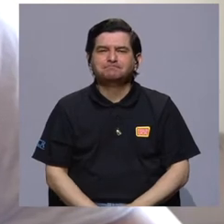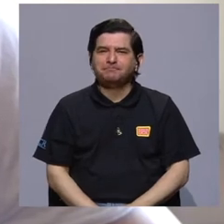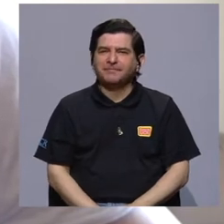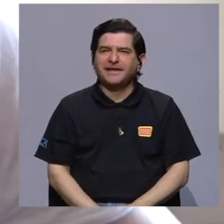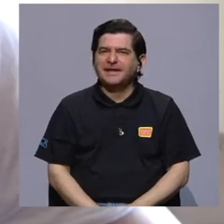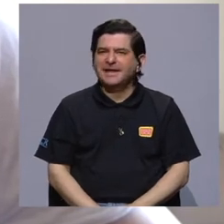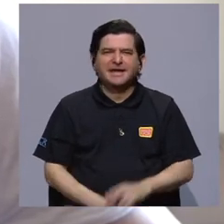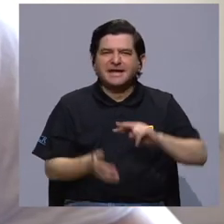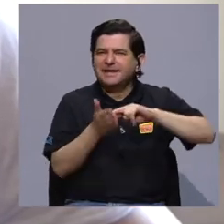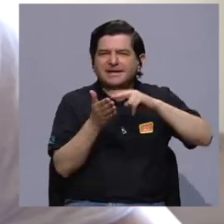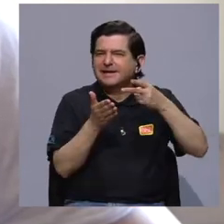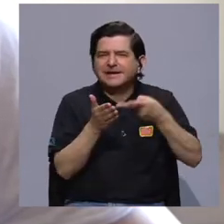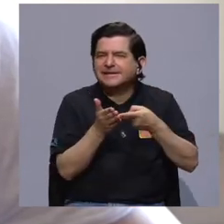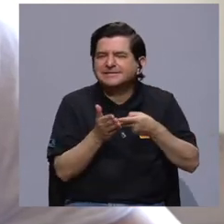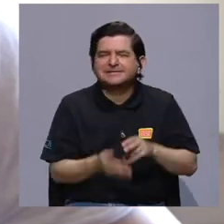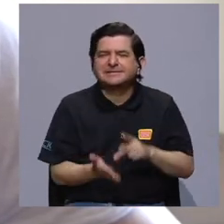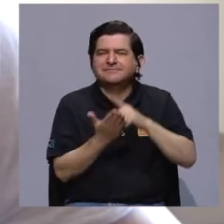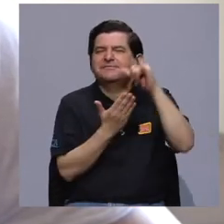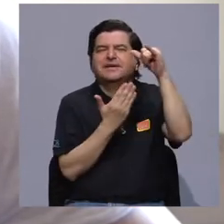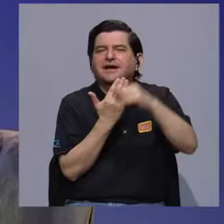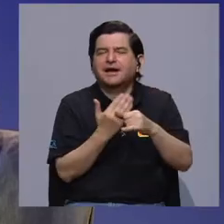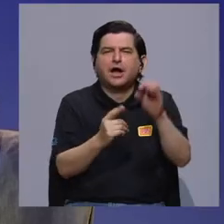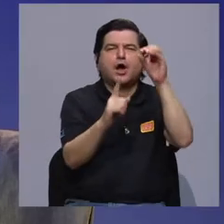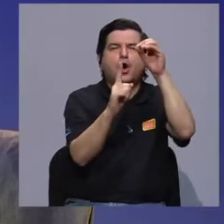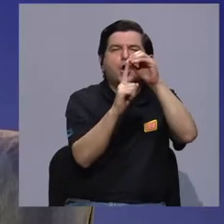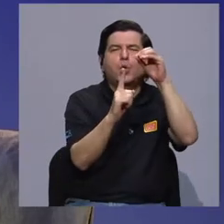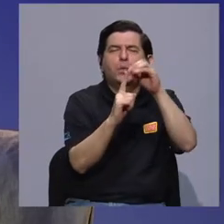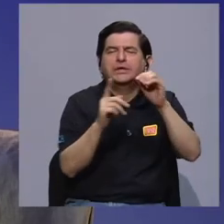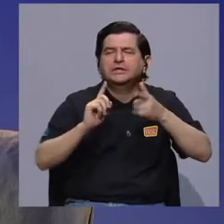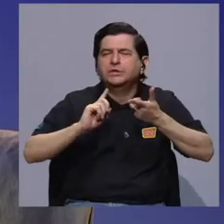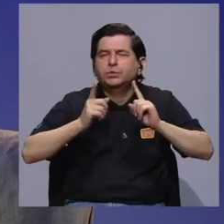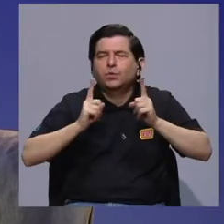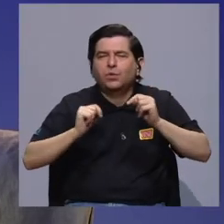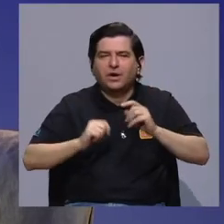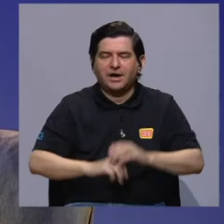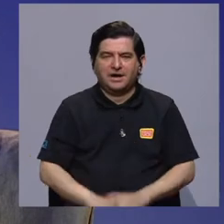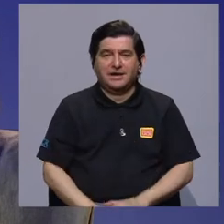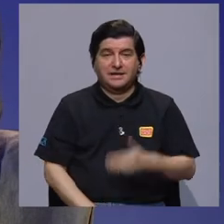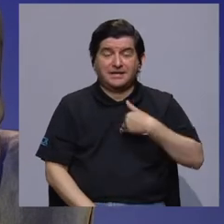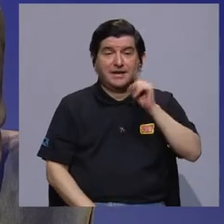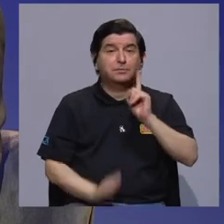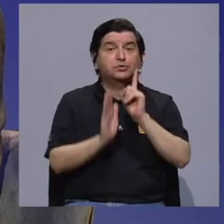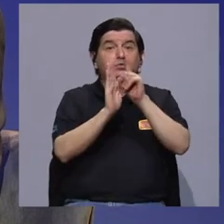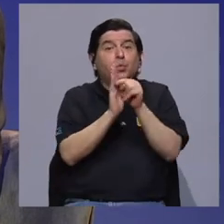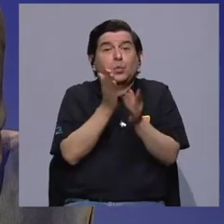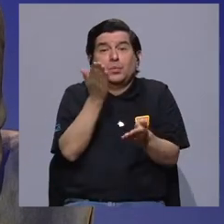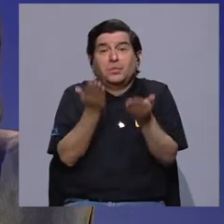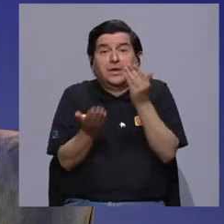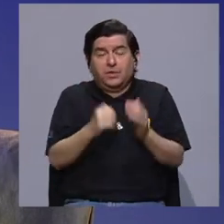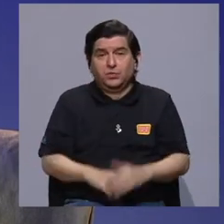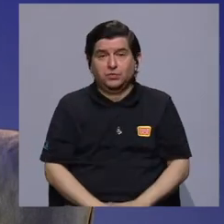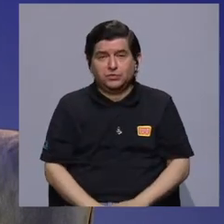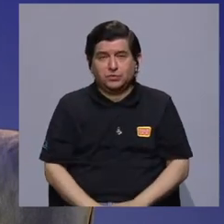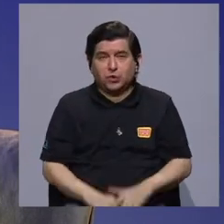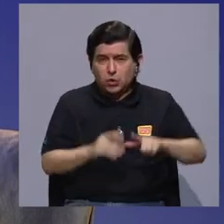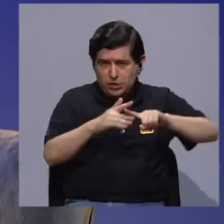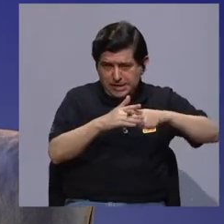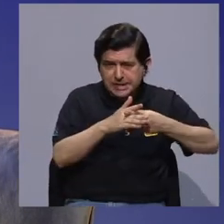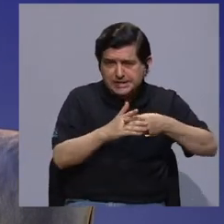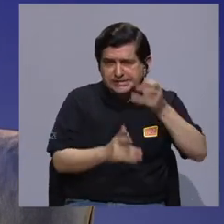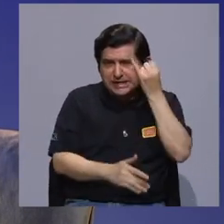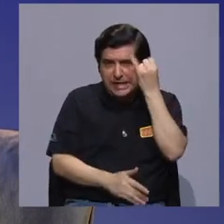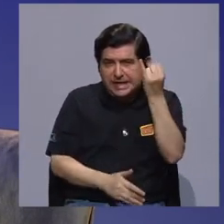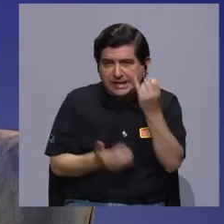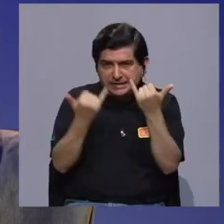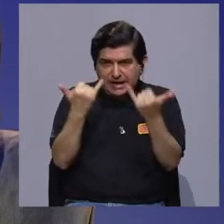Vamos a ver, ¿en qué consiste el proyecto? ¿Cuál es el objetivo del proyecto? Nos queda un minuto, tal vez podamos introducir